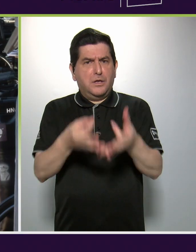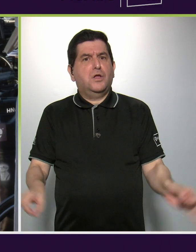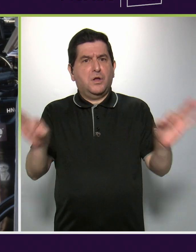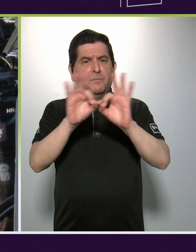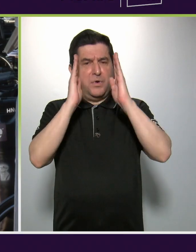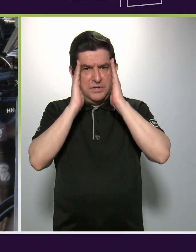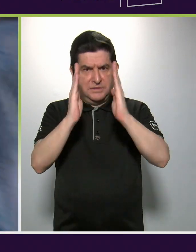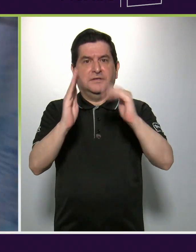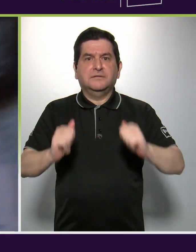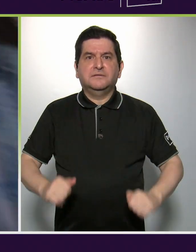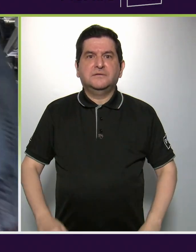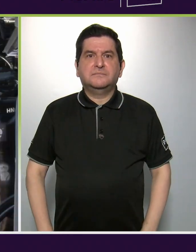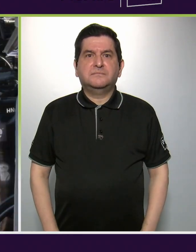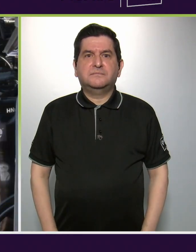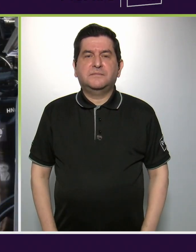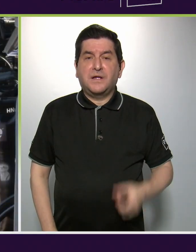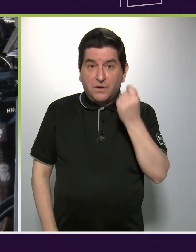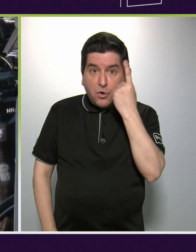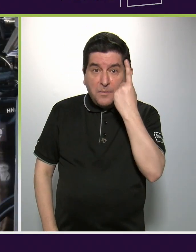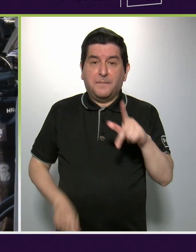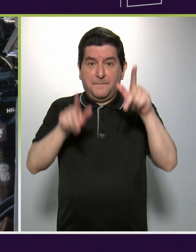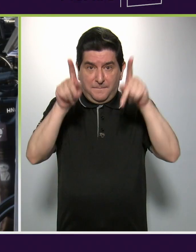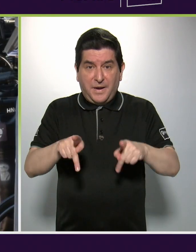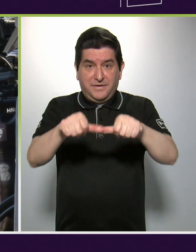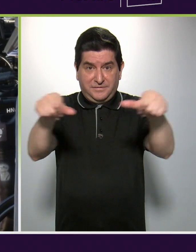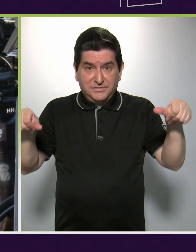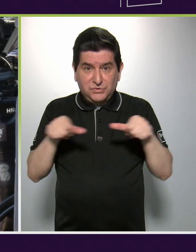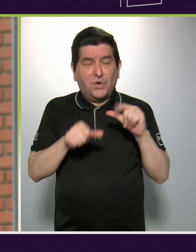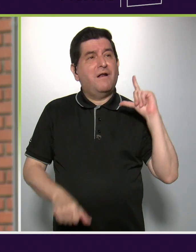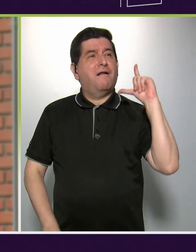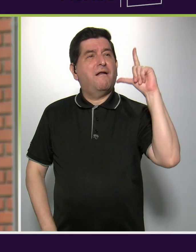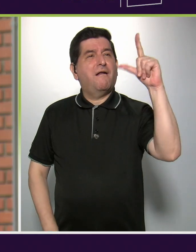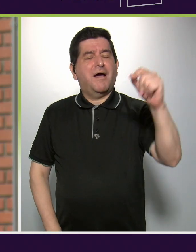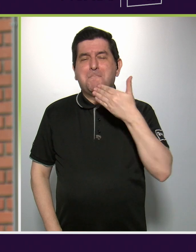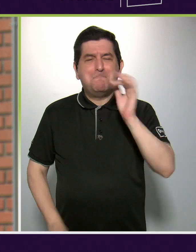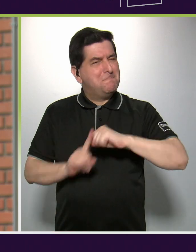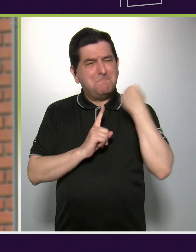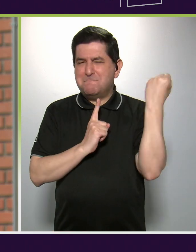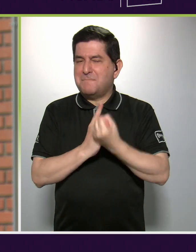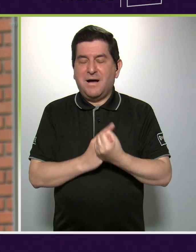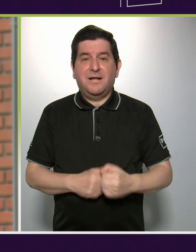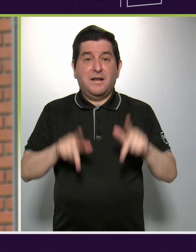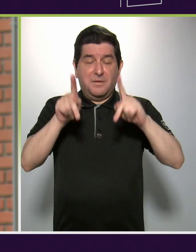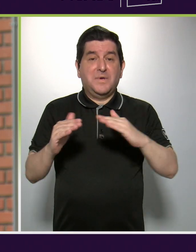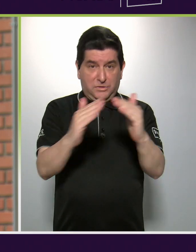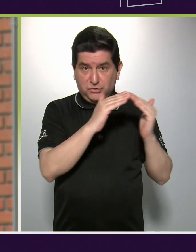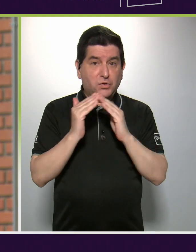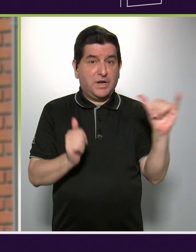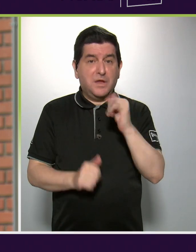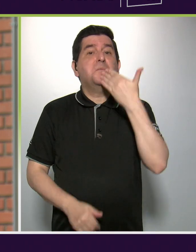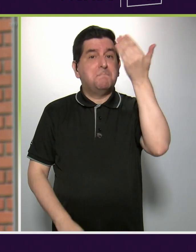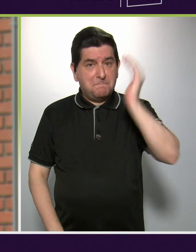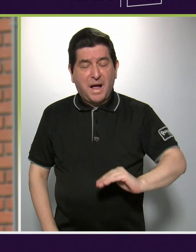importante tratarlo de esa manera. Hay que entender de que hay personas en el área rural que le están pasando muy mal y hay personas en el área urbana que le están